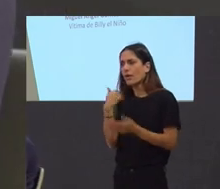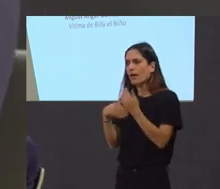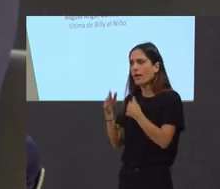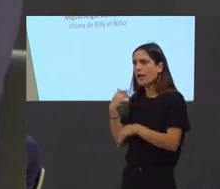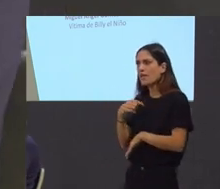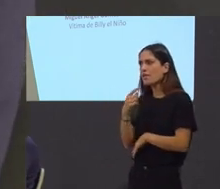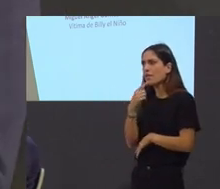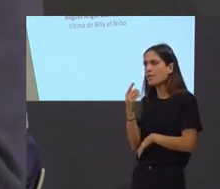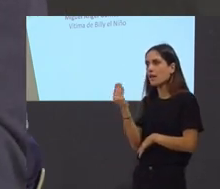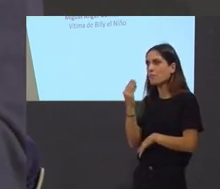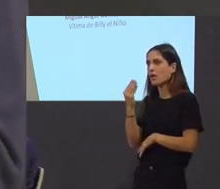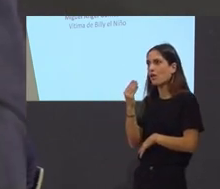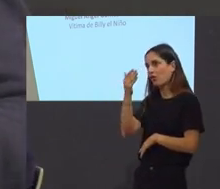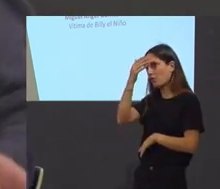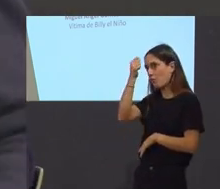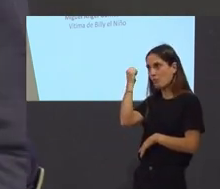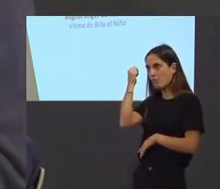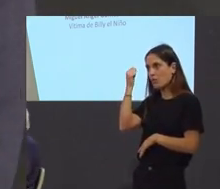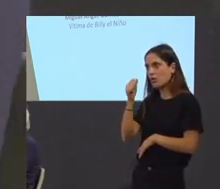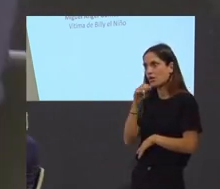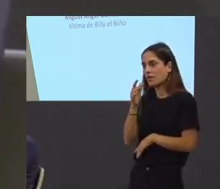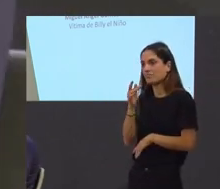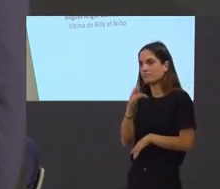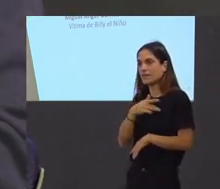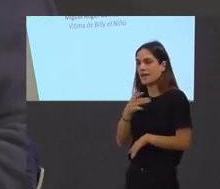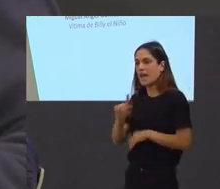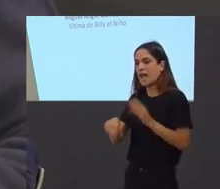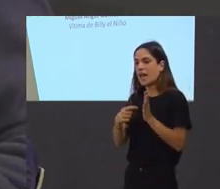tales puede predicar tanto el olvido el silencio